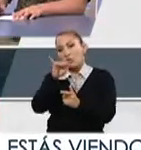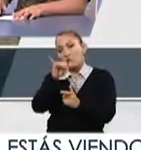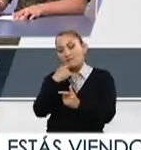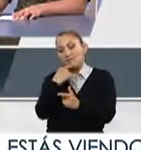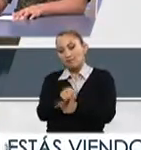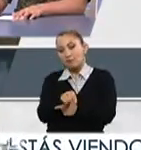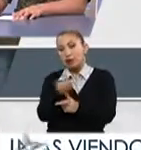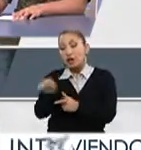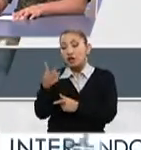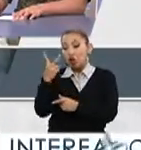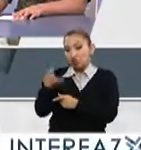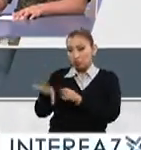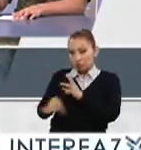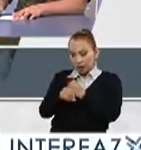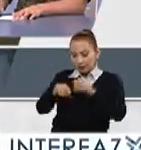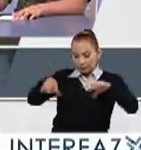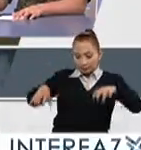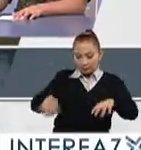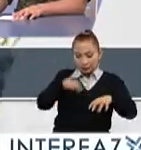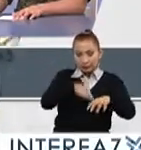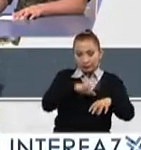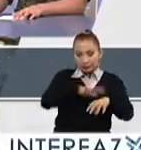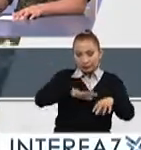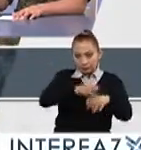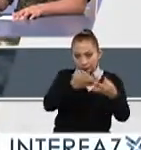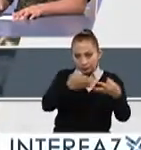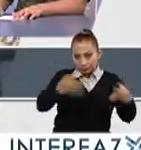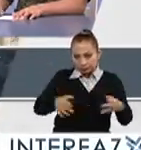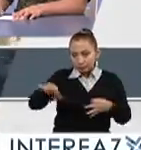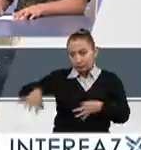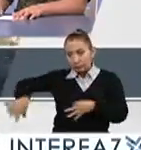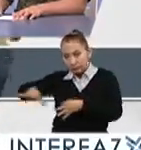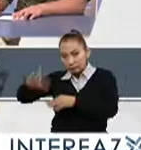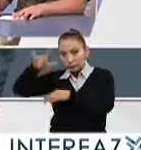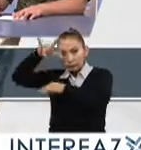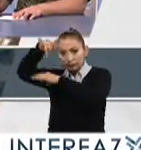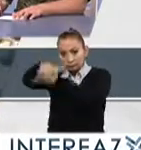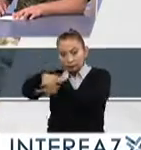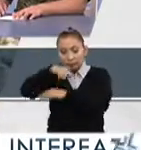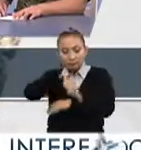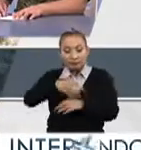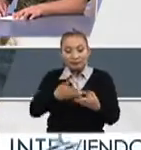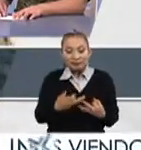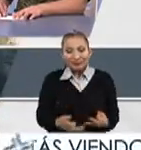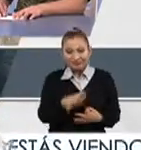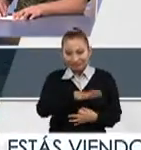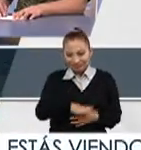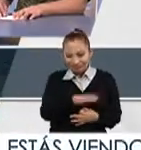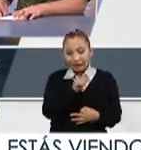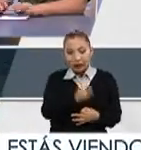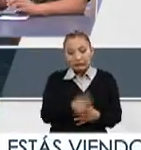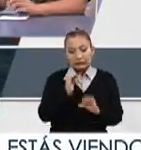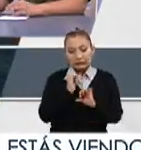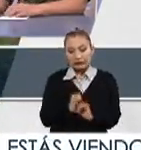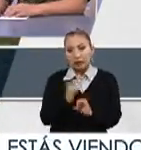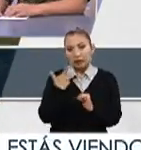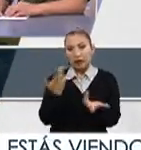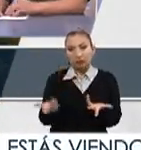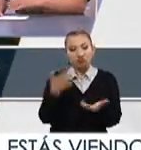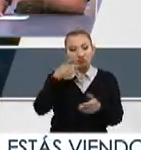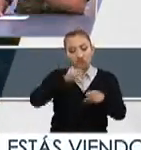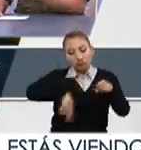aparte tenemos dos componentes, uno que es el componente terrestre y el componente aéreo. El componente terrestre es el que se encarga de hacer